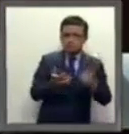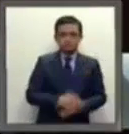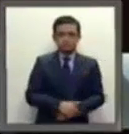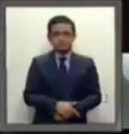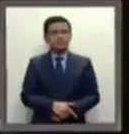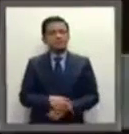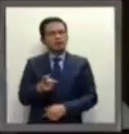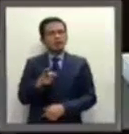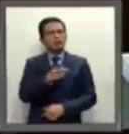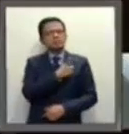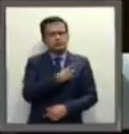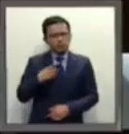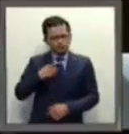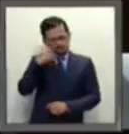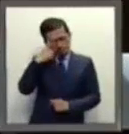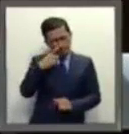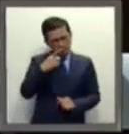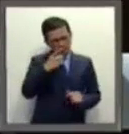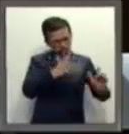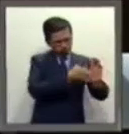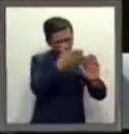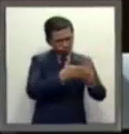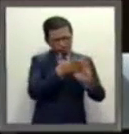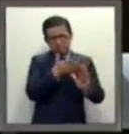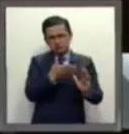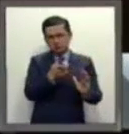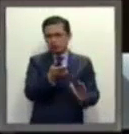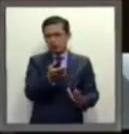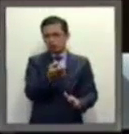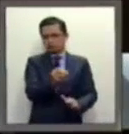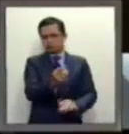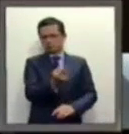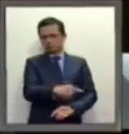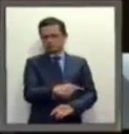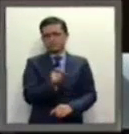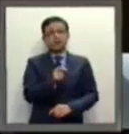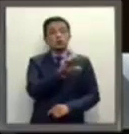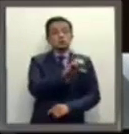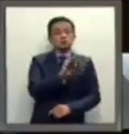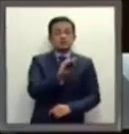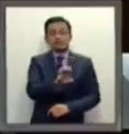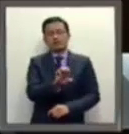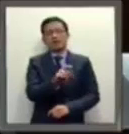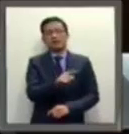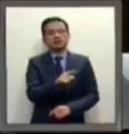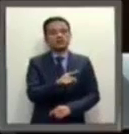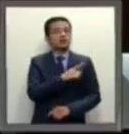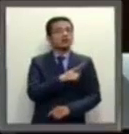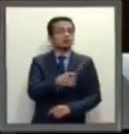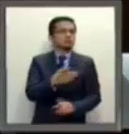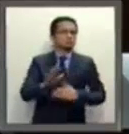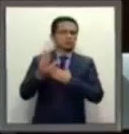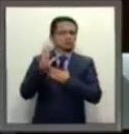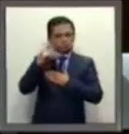Y la deuda de infraestructura condicionada, la Comisión Federal de Electricidad se va a